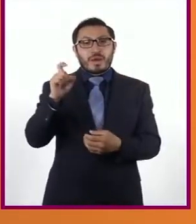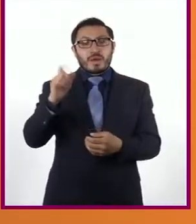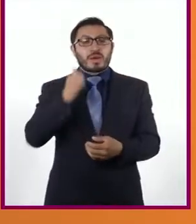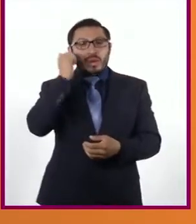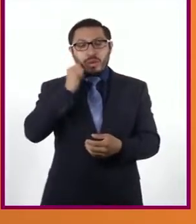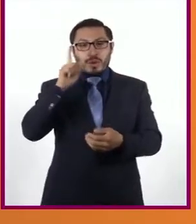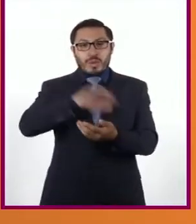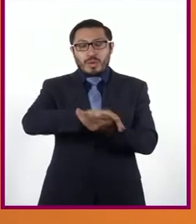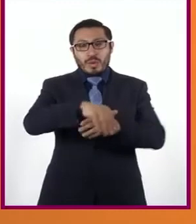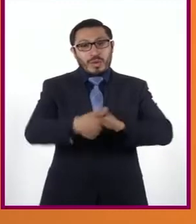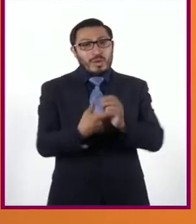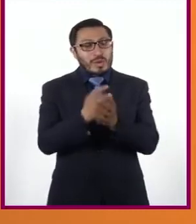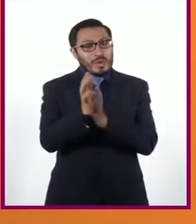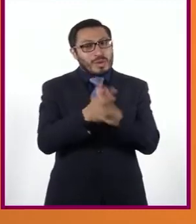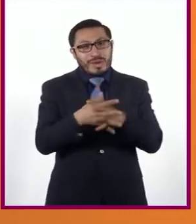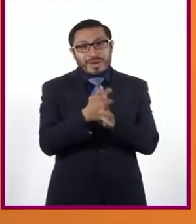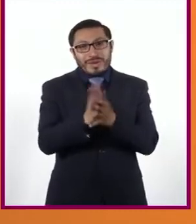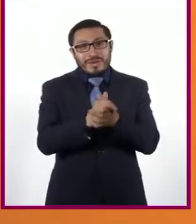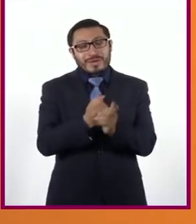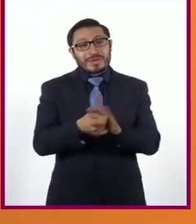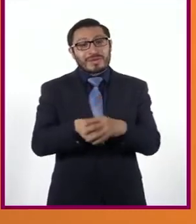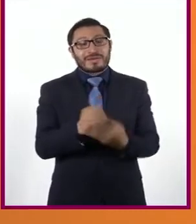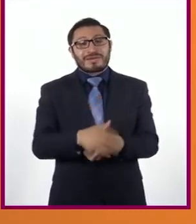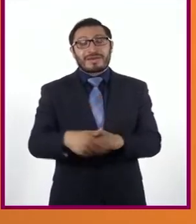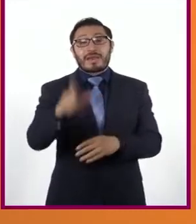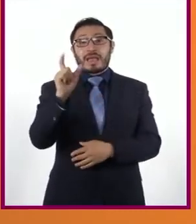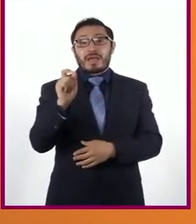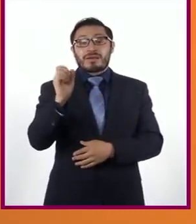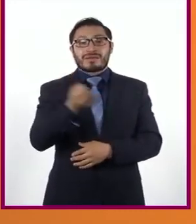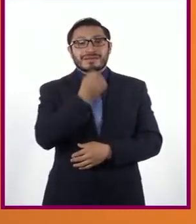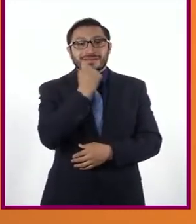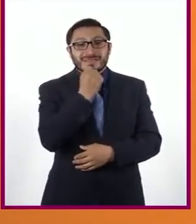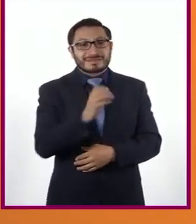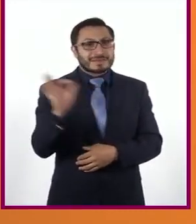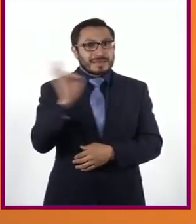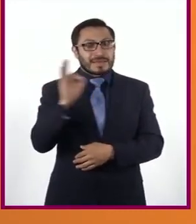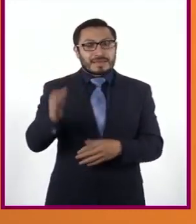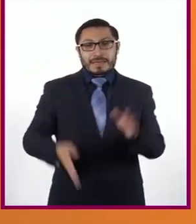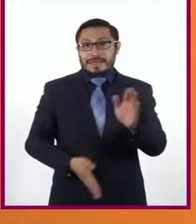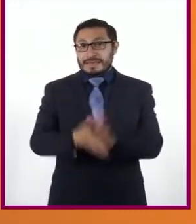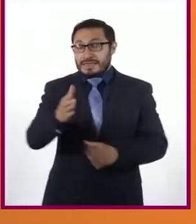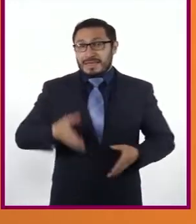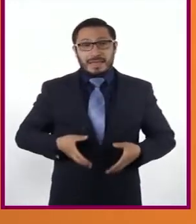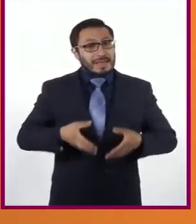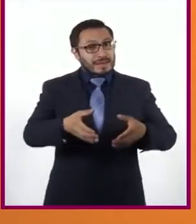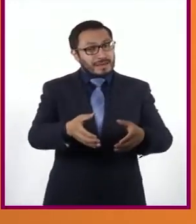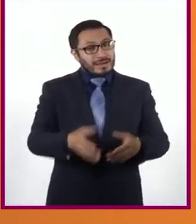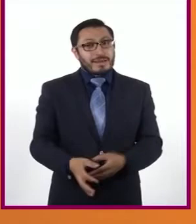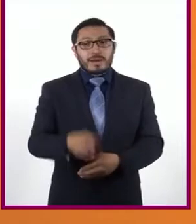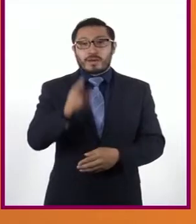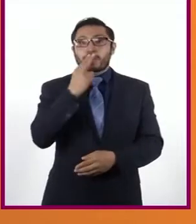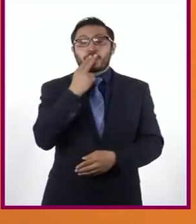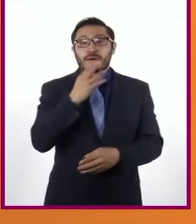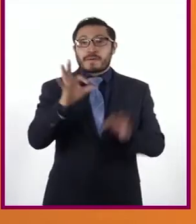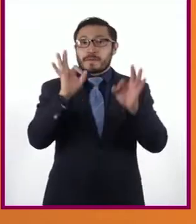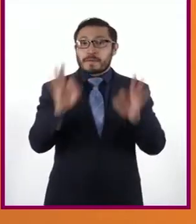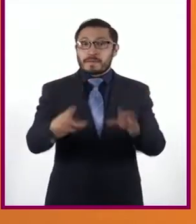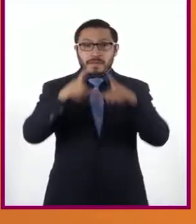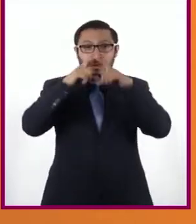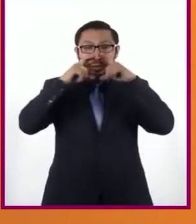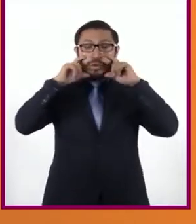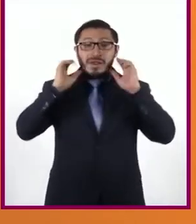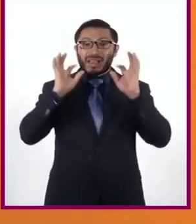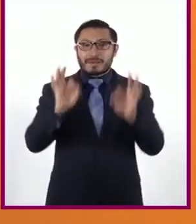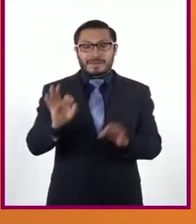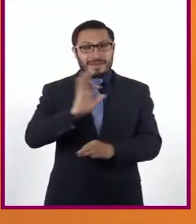y jabón al menos durante 20 segundos. Y si tienen que salir, usar correctamente el cubrebocas. Al cuidarte